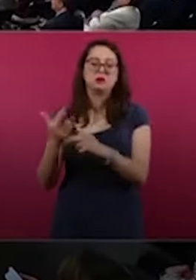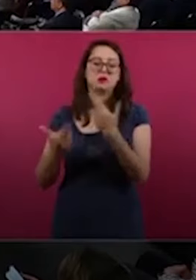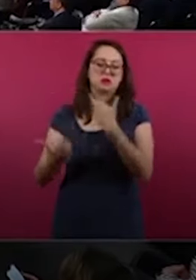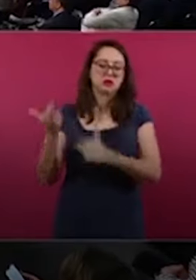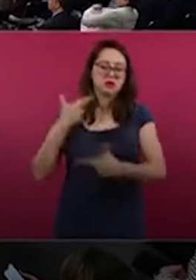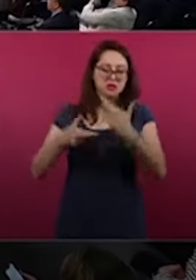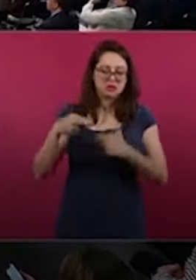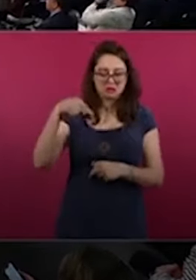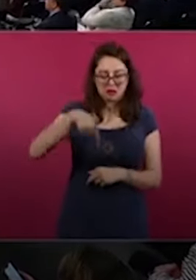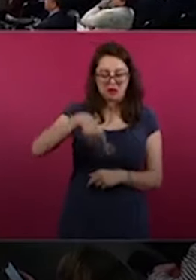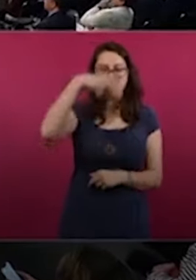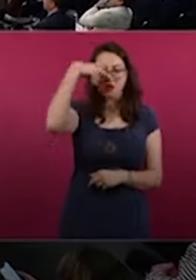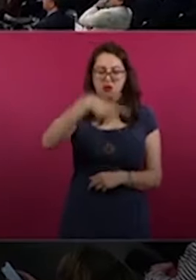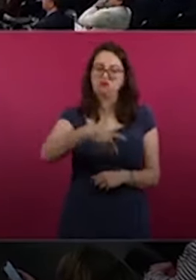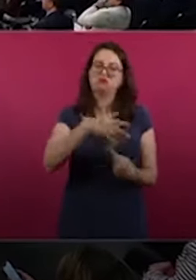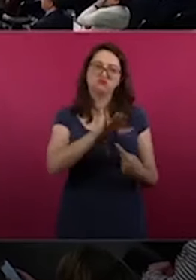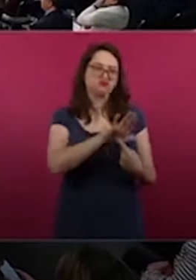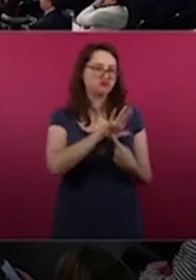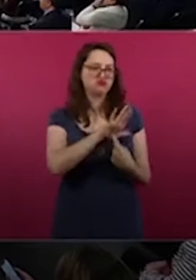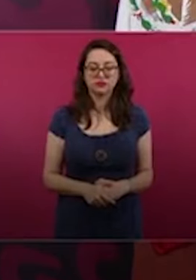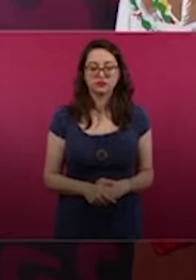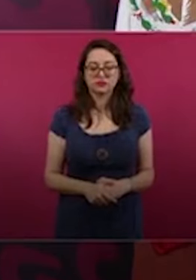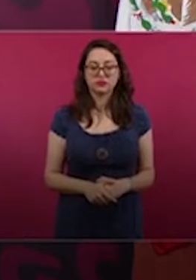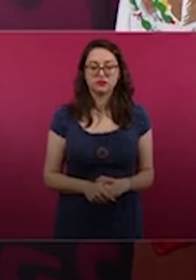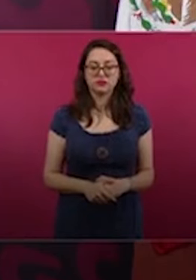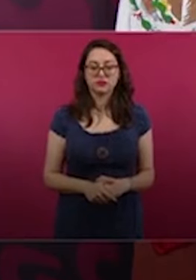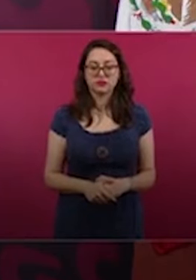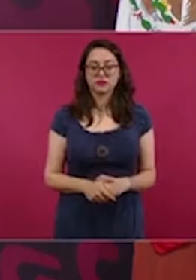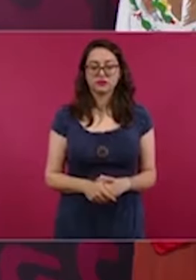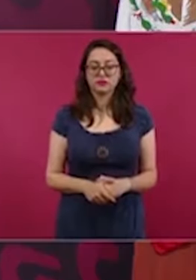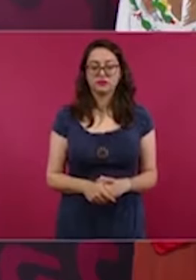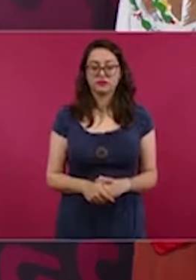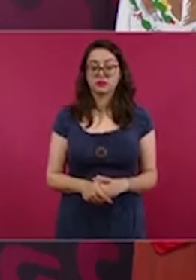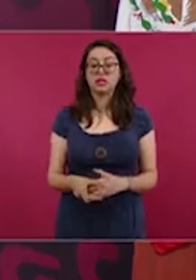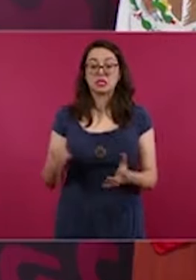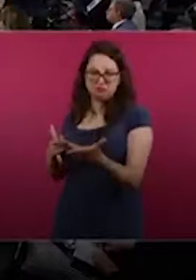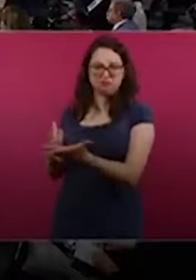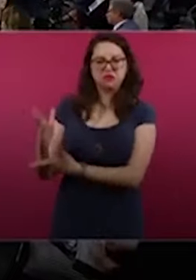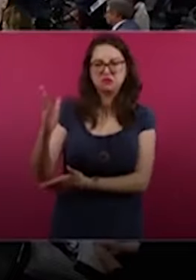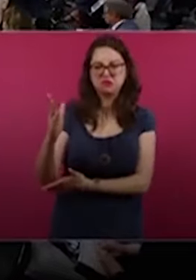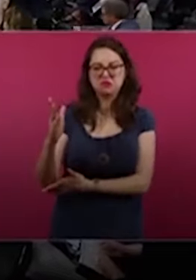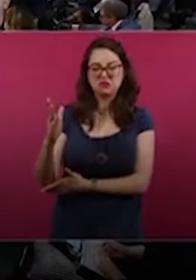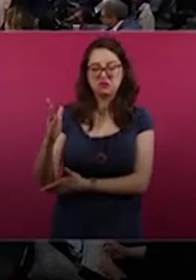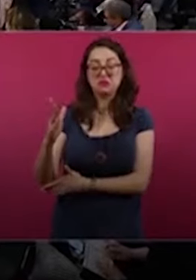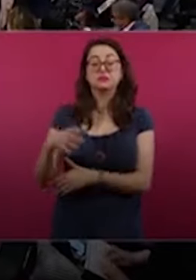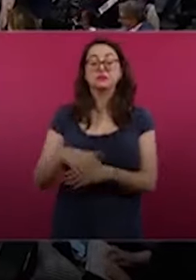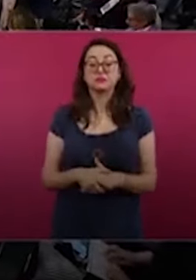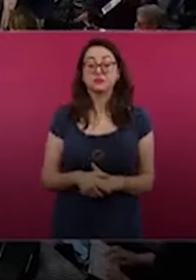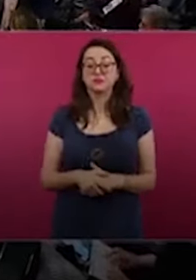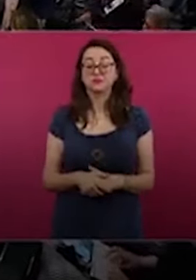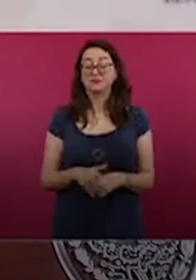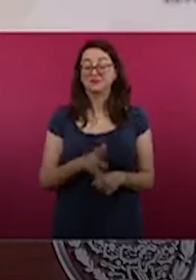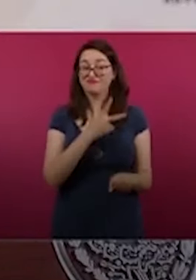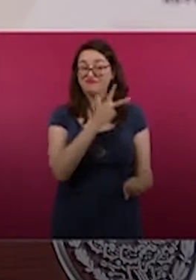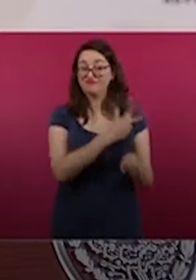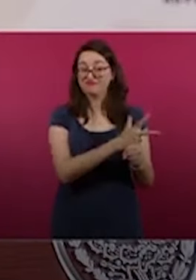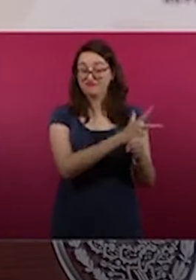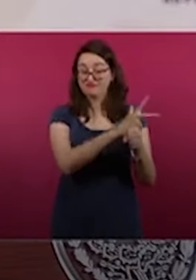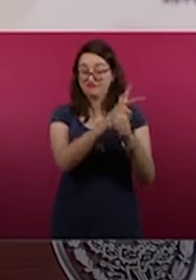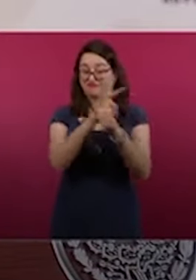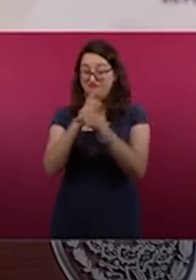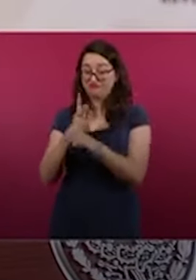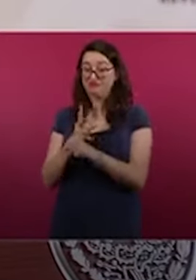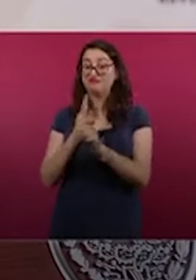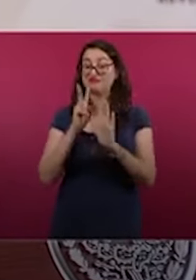del interior cámaras de seguridad Se tomaron eh